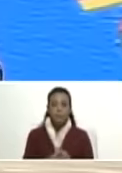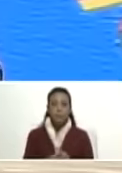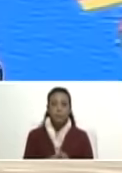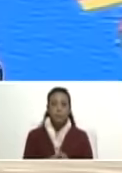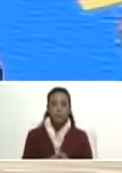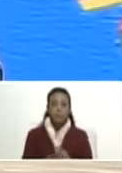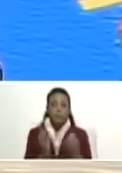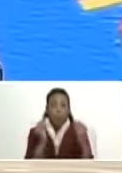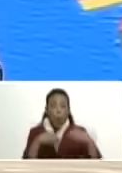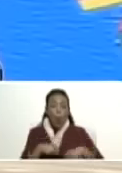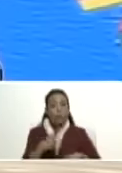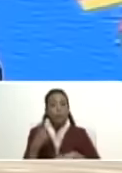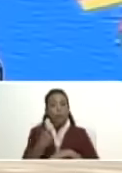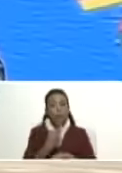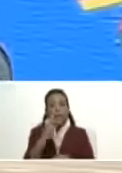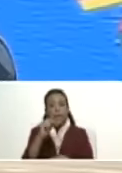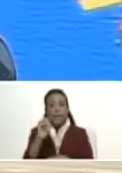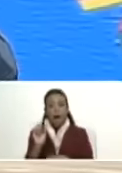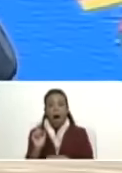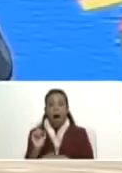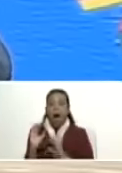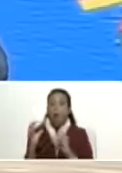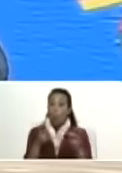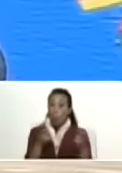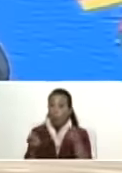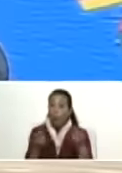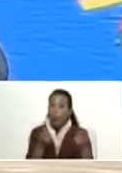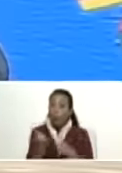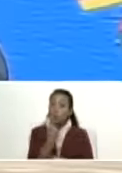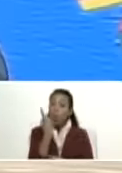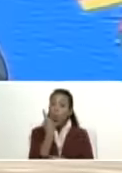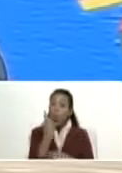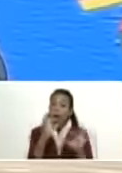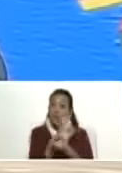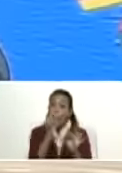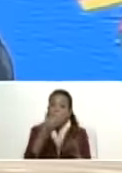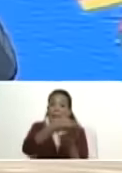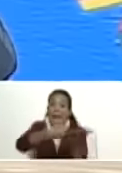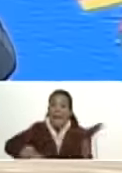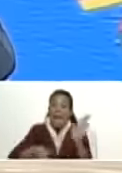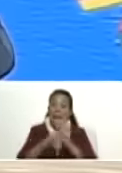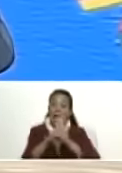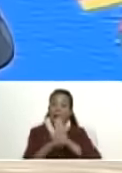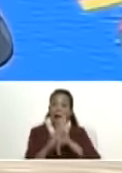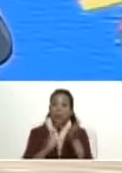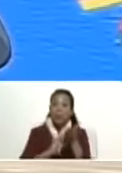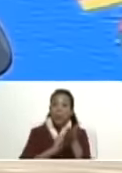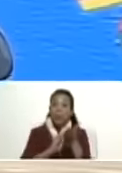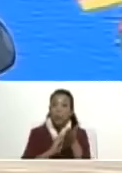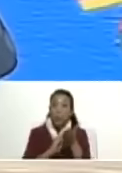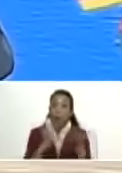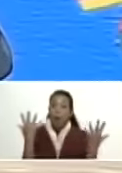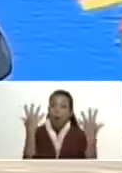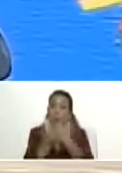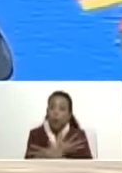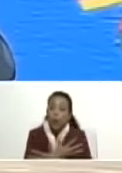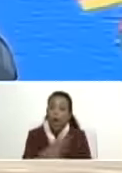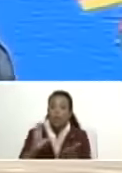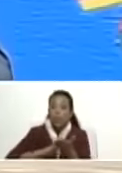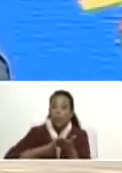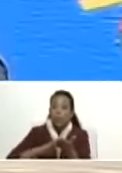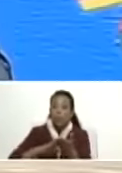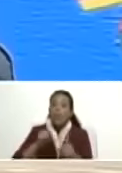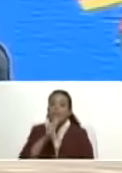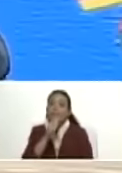el Acuerdo de Ginebra regulaba como único instrumento para la resolución de esta controversia, único